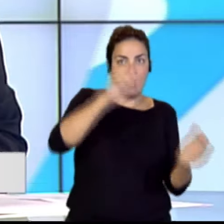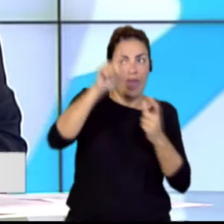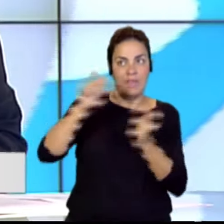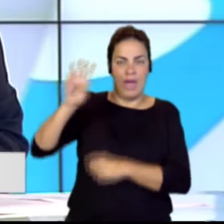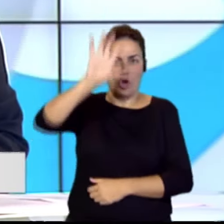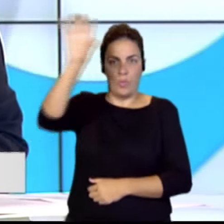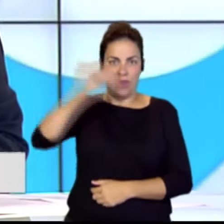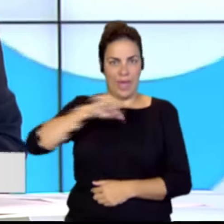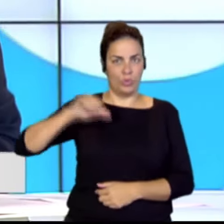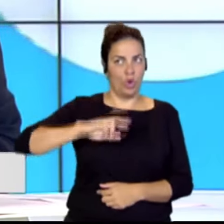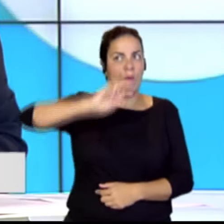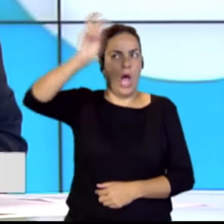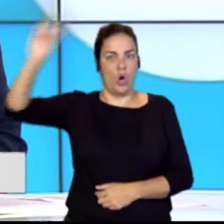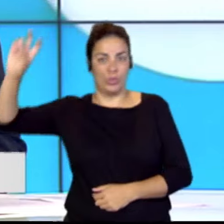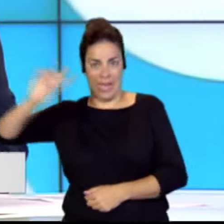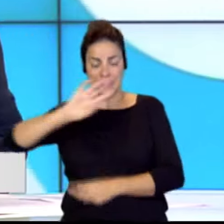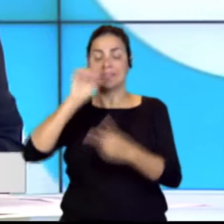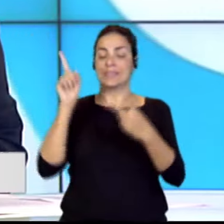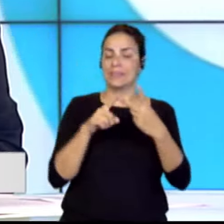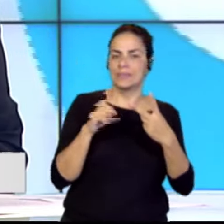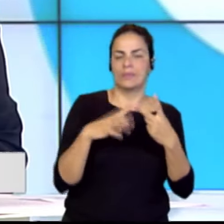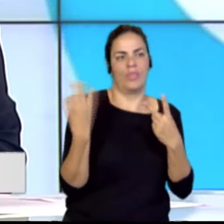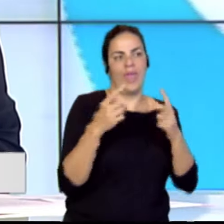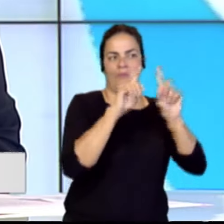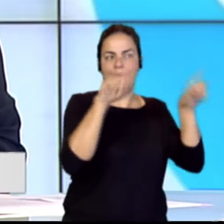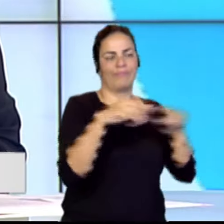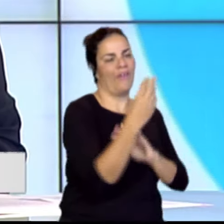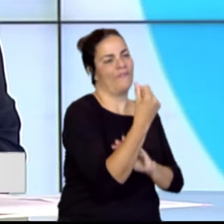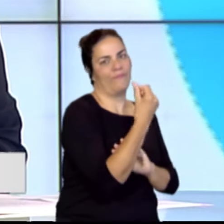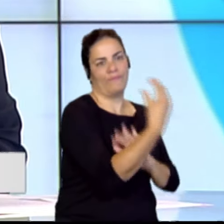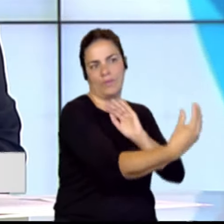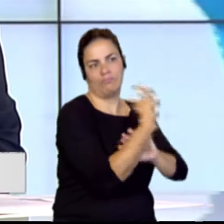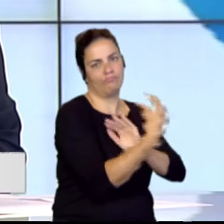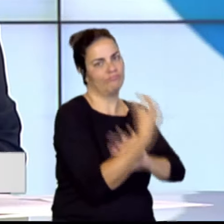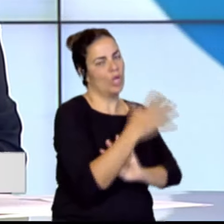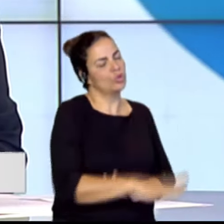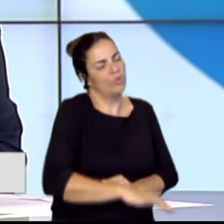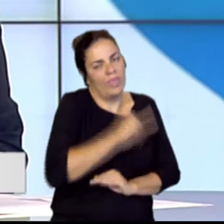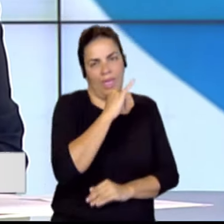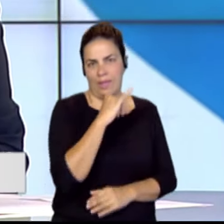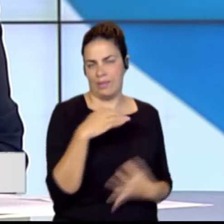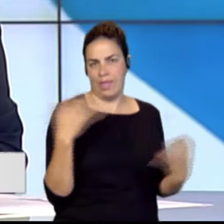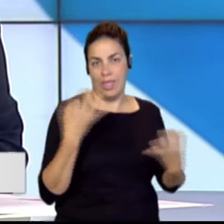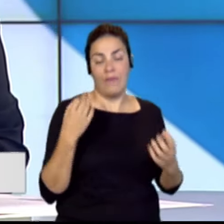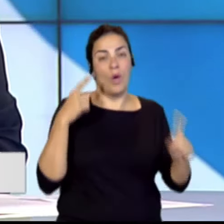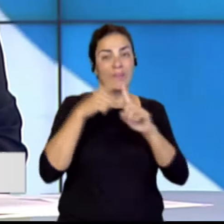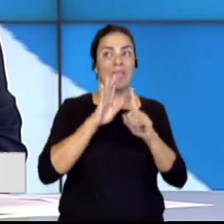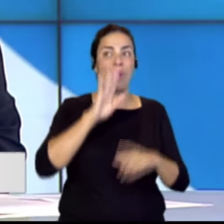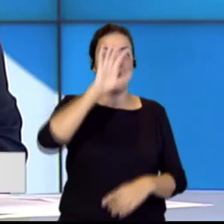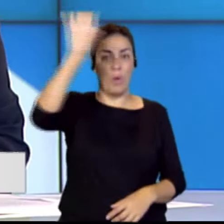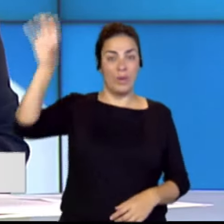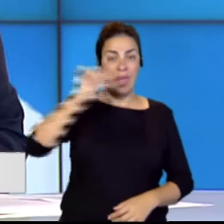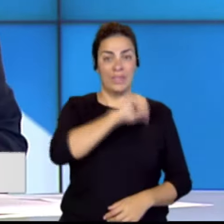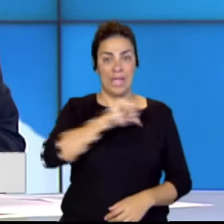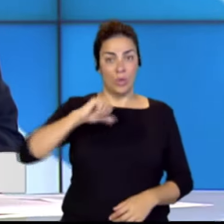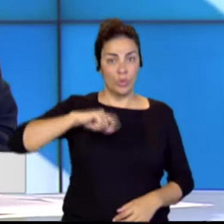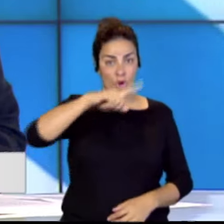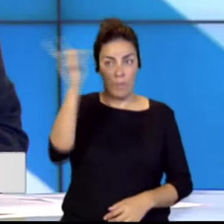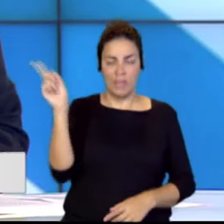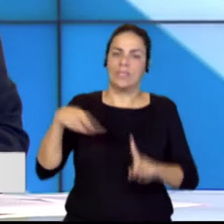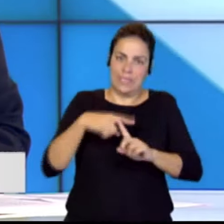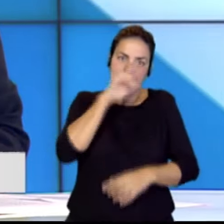segunda que eh hubiera una ficha financiera suficiente para eh que esas comunidades autónomas pudieran y y